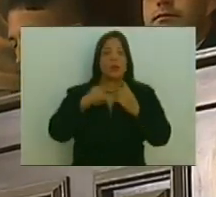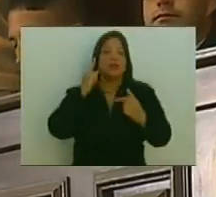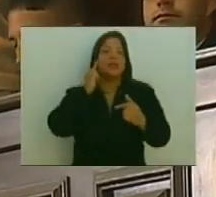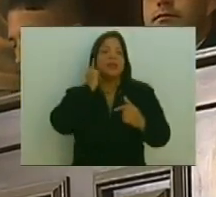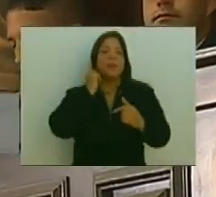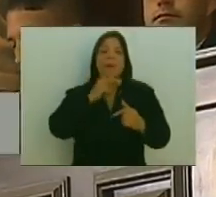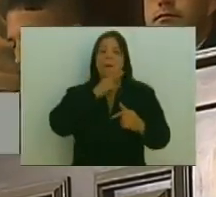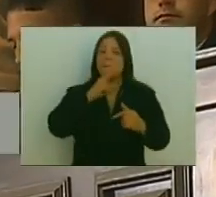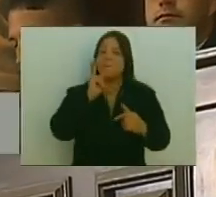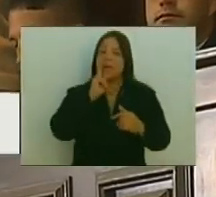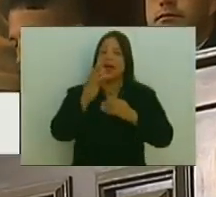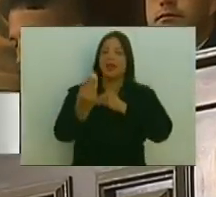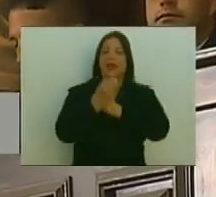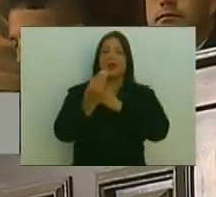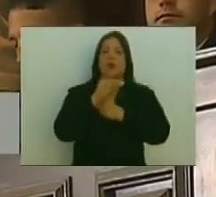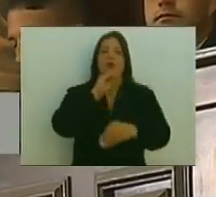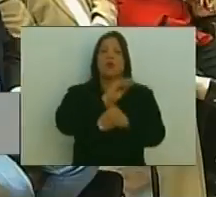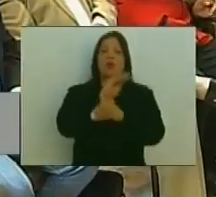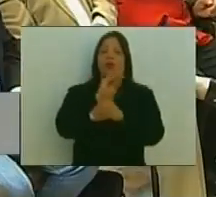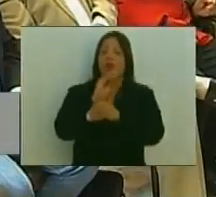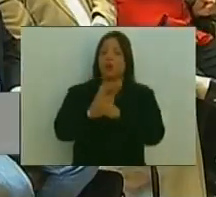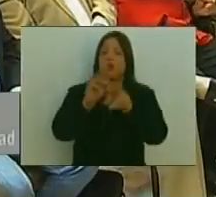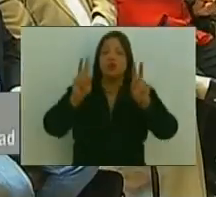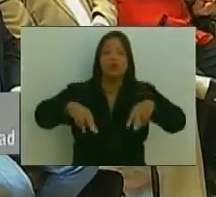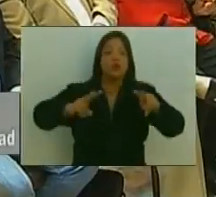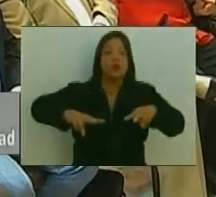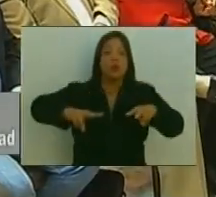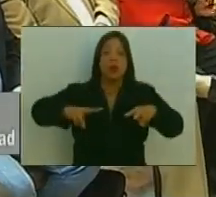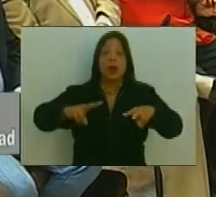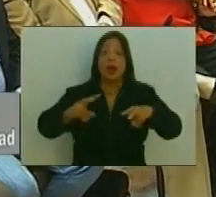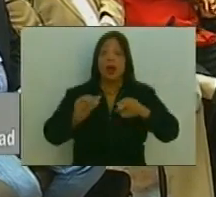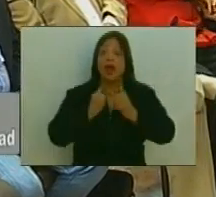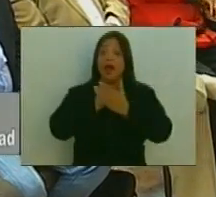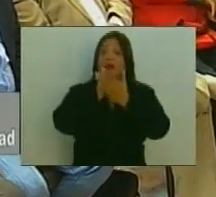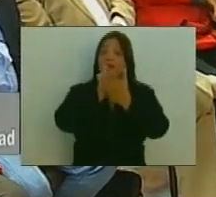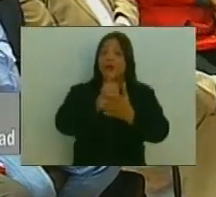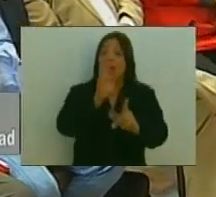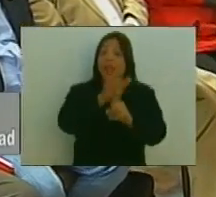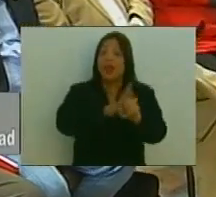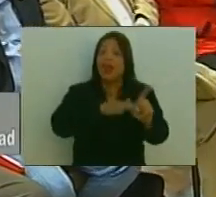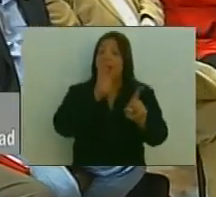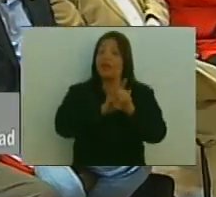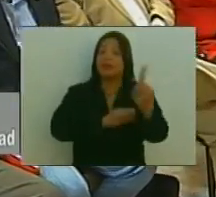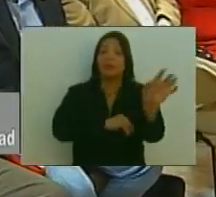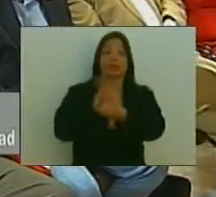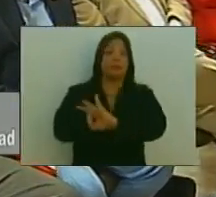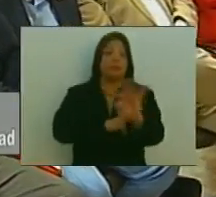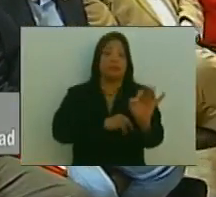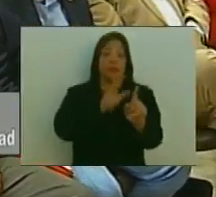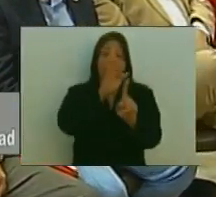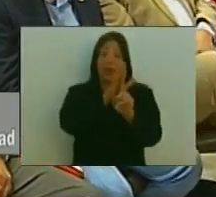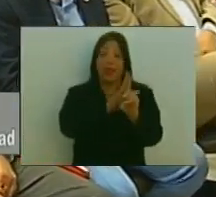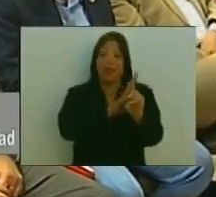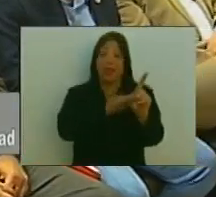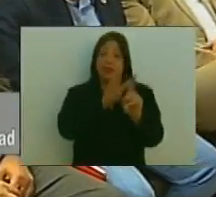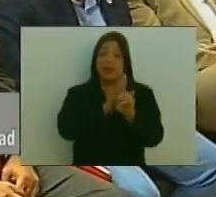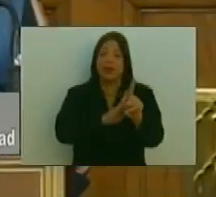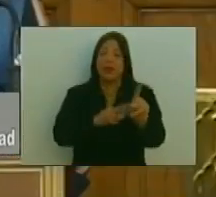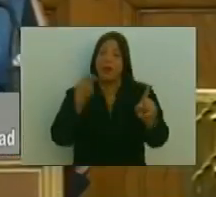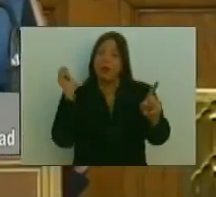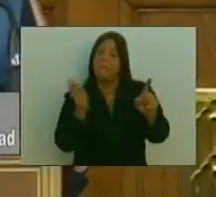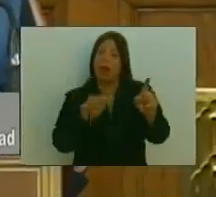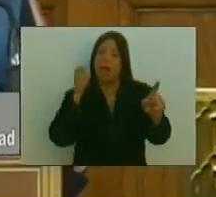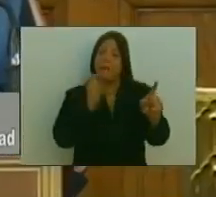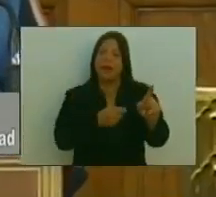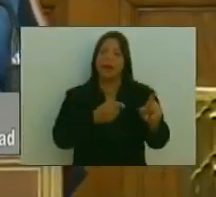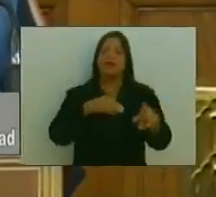madres cuidadoras, nunca tuvieron un ápice de lástima conmigo. Y creo que de mis 5 hermanos a la que más correa le dieron fue a